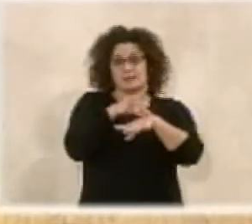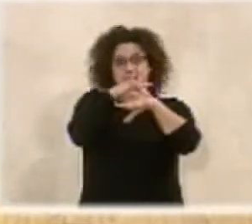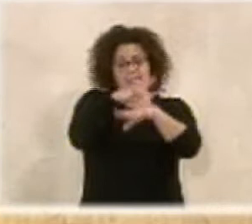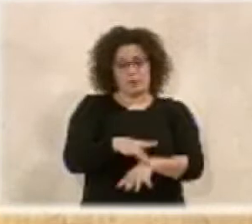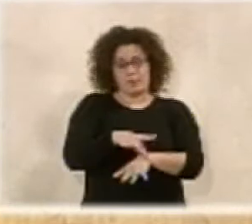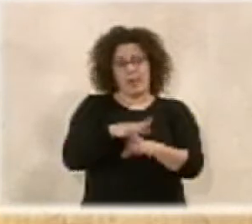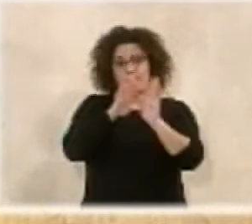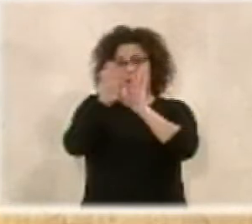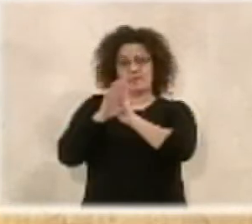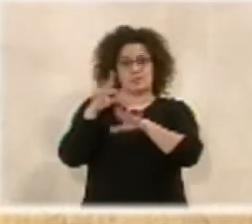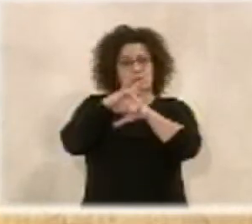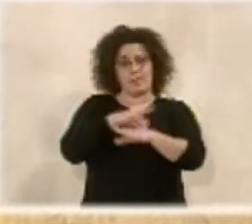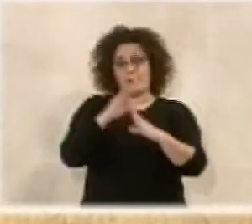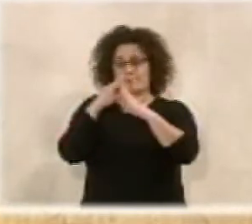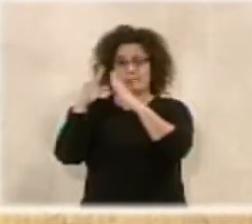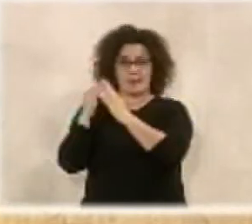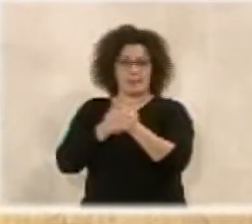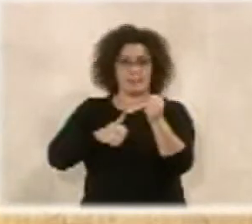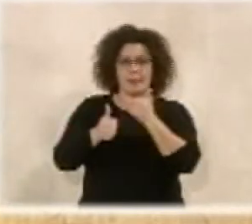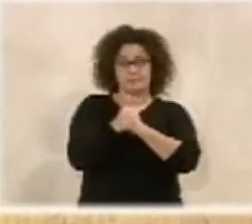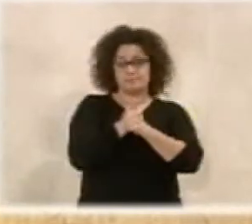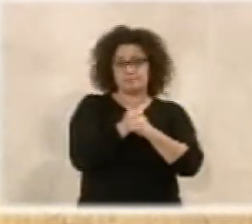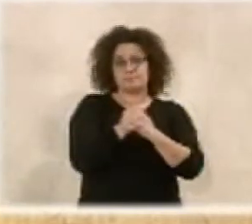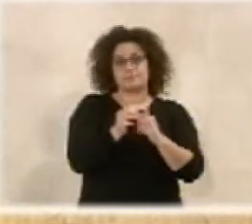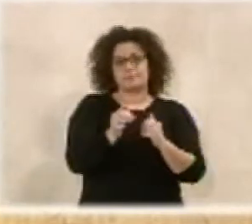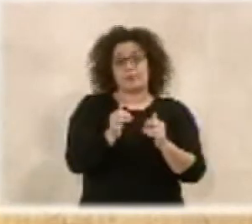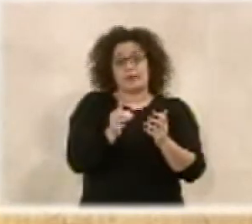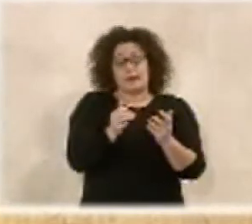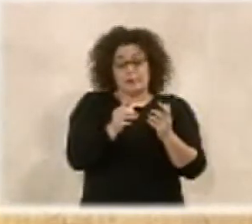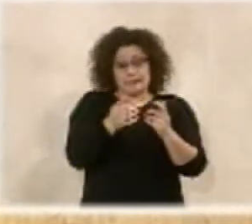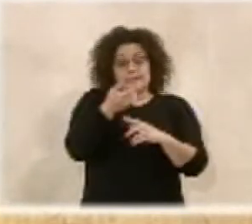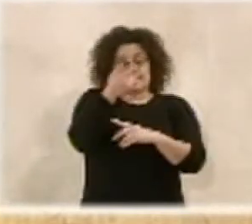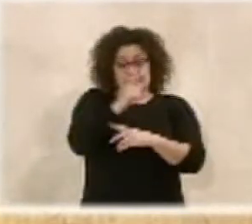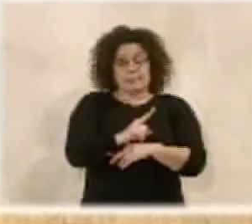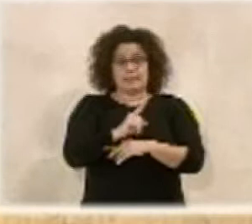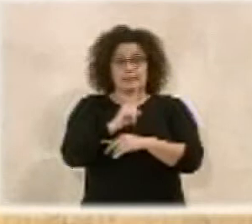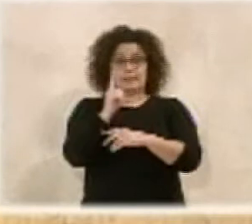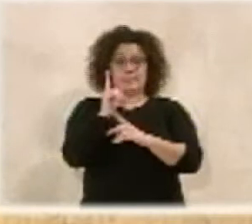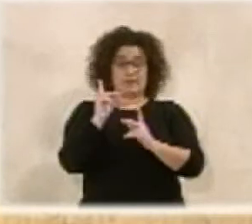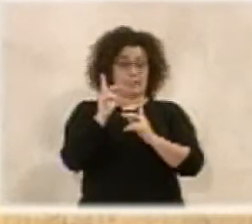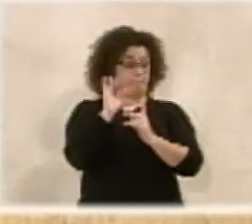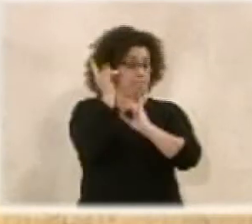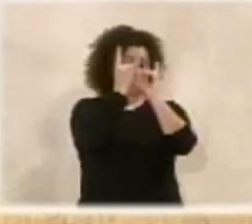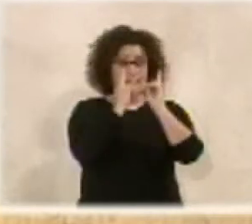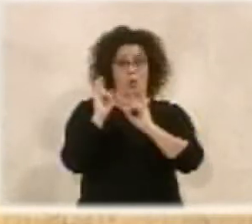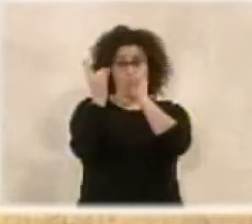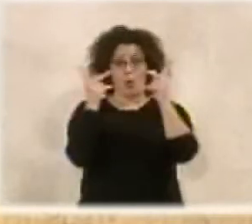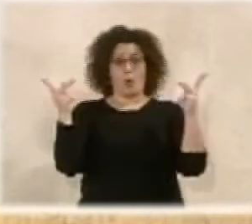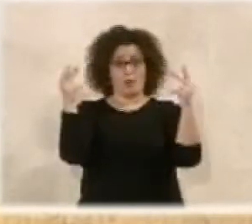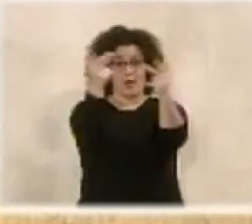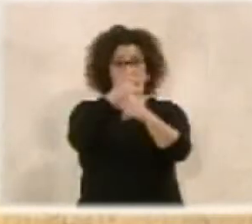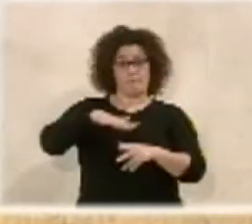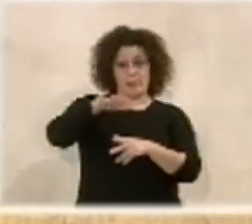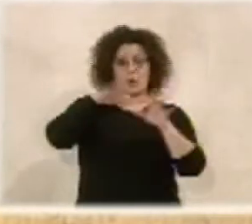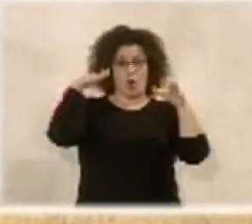y de las viviendas que allí hay, al igual que la poda del barrio de Los Ángeles, que la Asociación de Vecinos